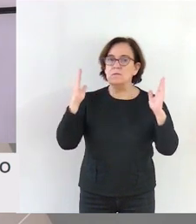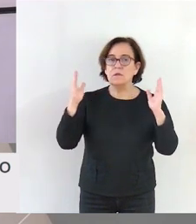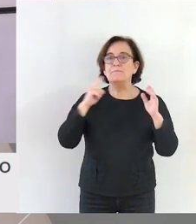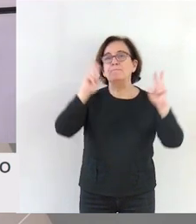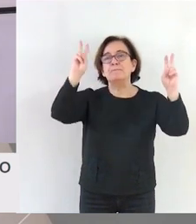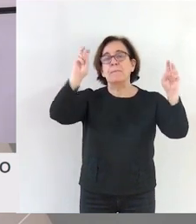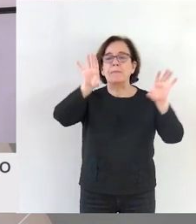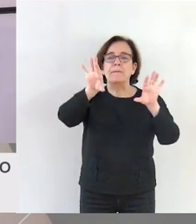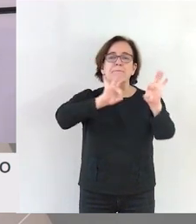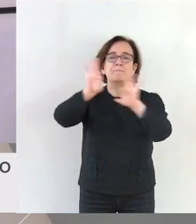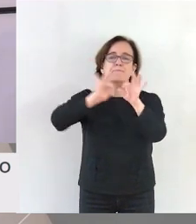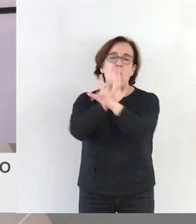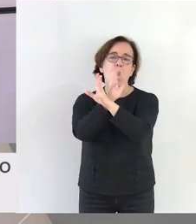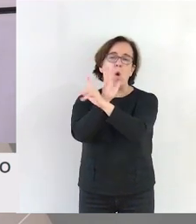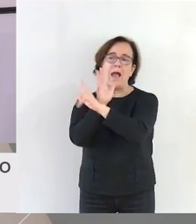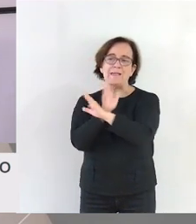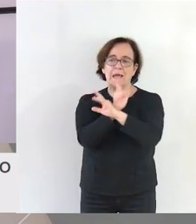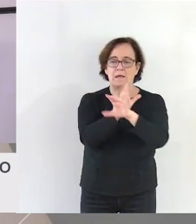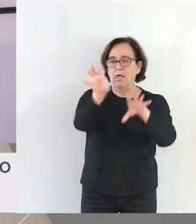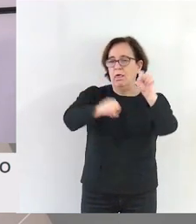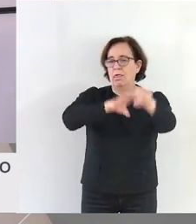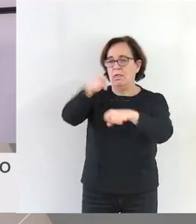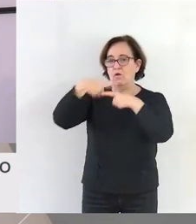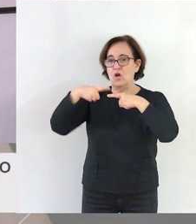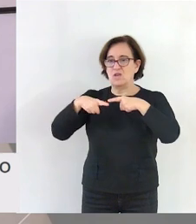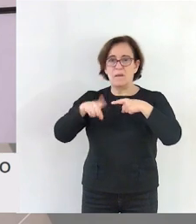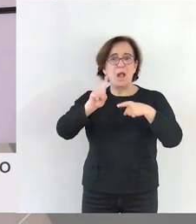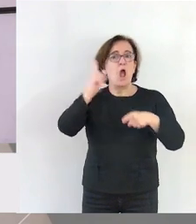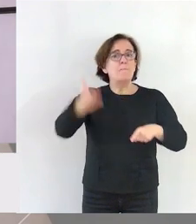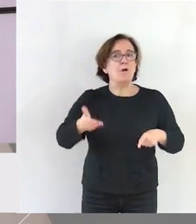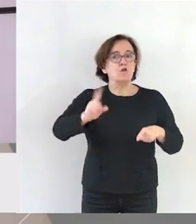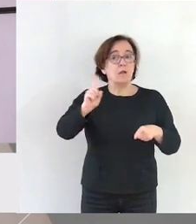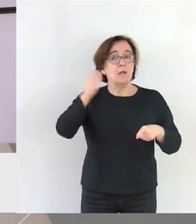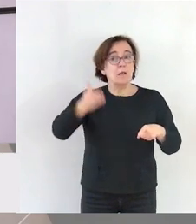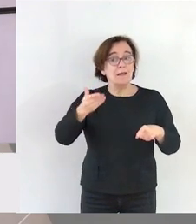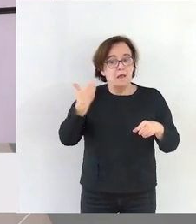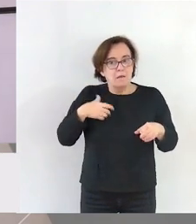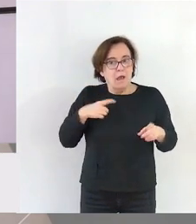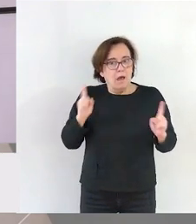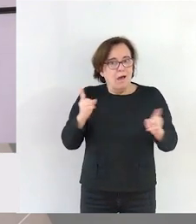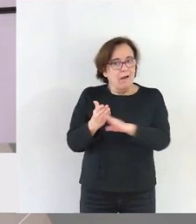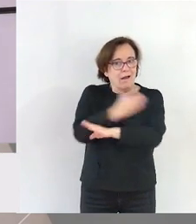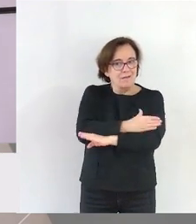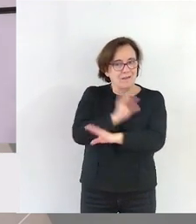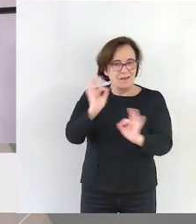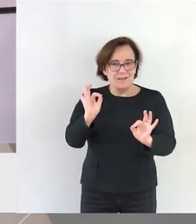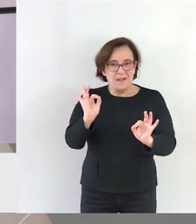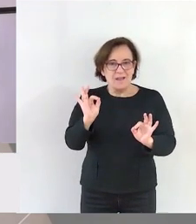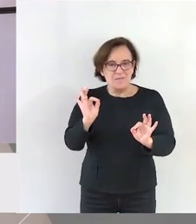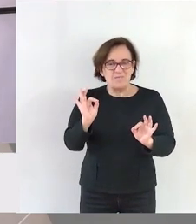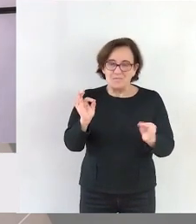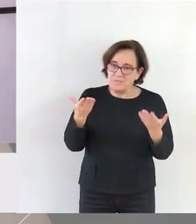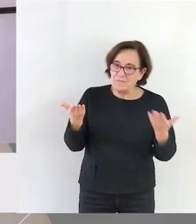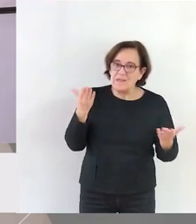juguete archip perres cachibaches pero nada sustancial lo sustancial lo tenían ya entonces entonces